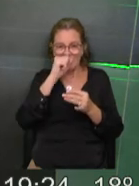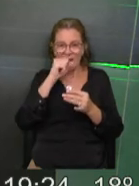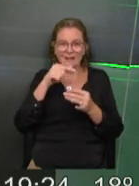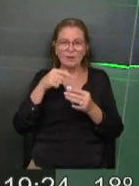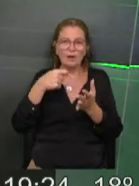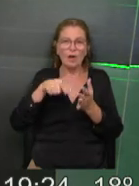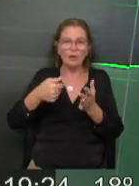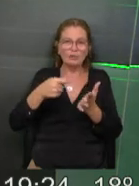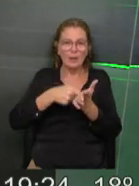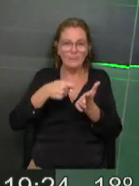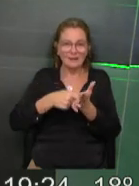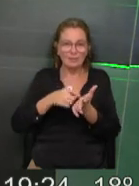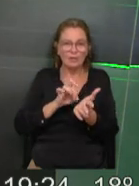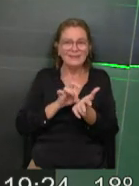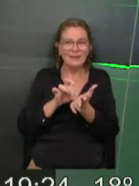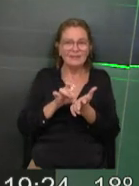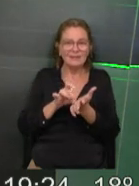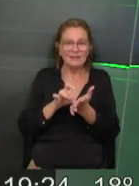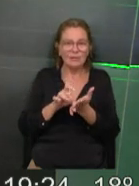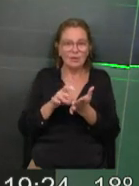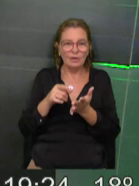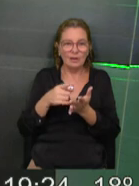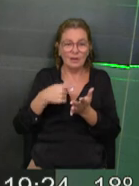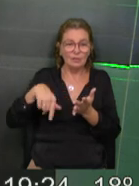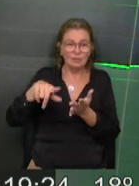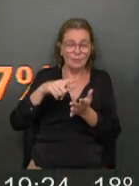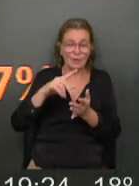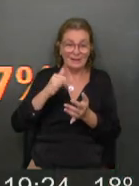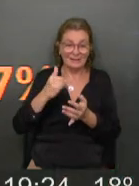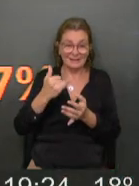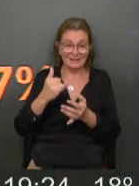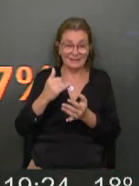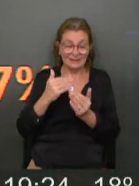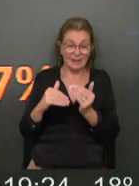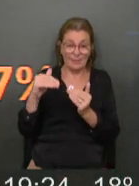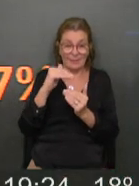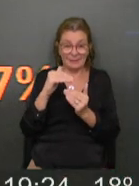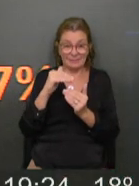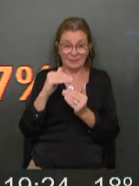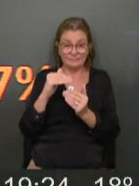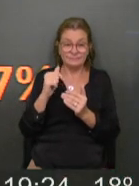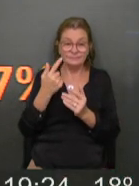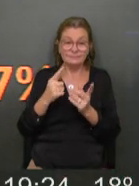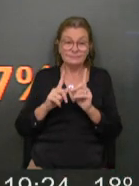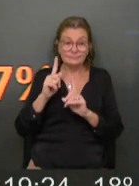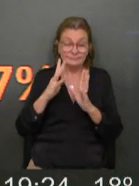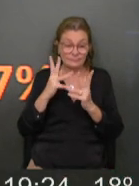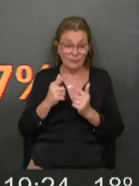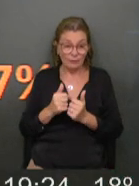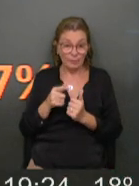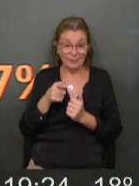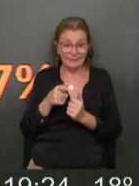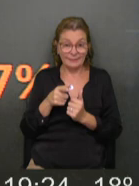de los productos, típicamente servicios, que son transados a nivel doméstico, es la celeste que todavía está por encima del rango medio. Claro. Entonces, de alguna manera,